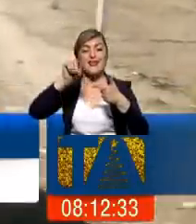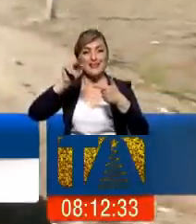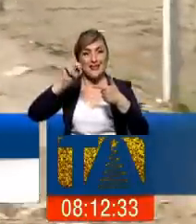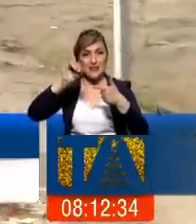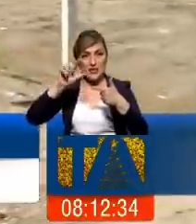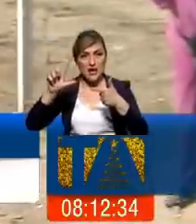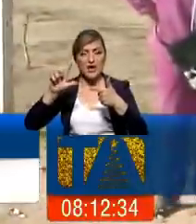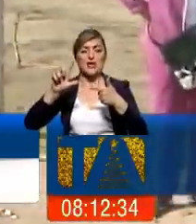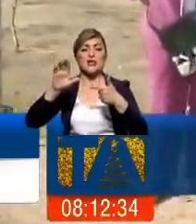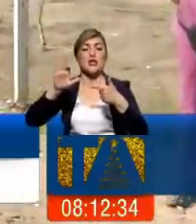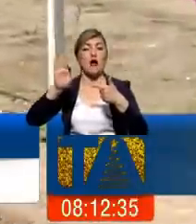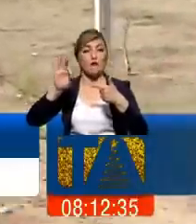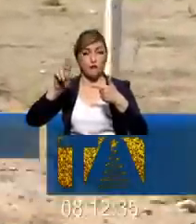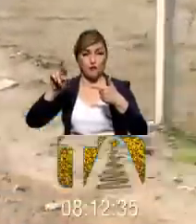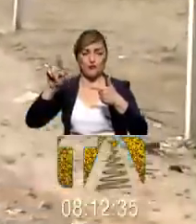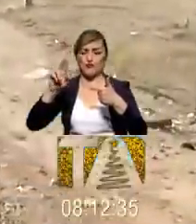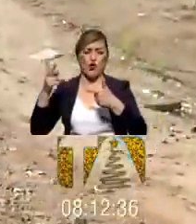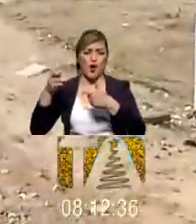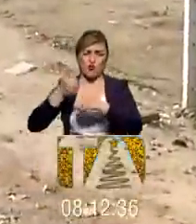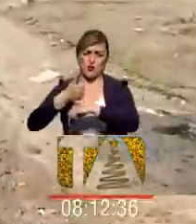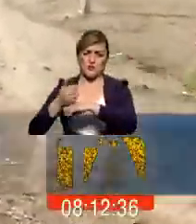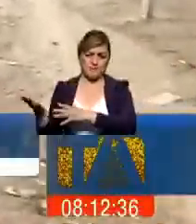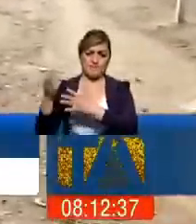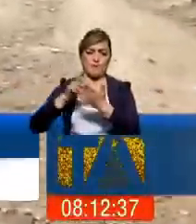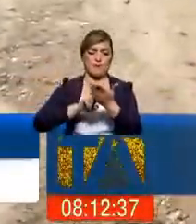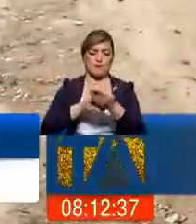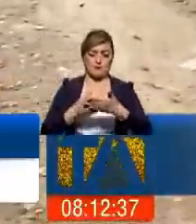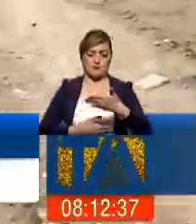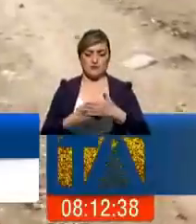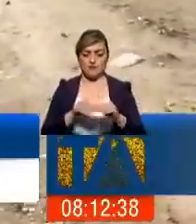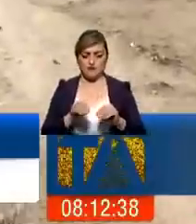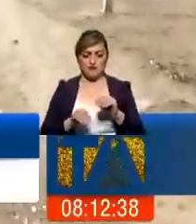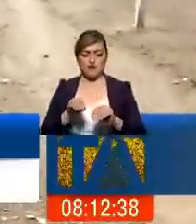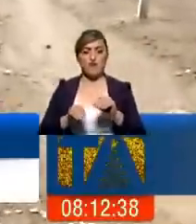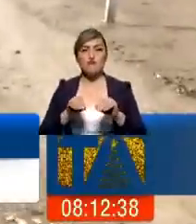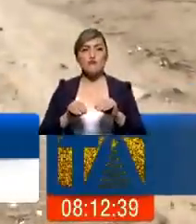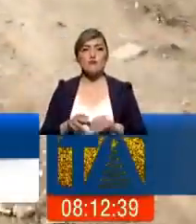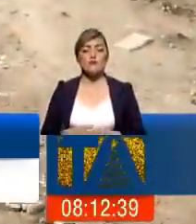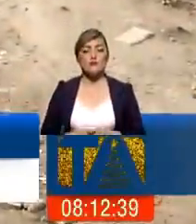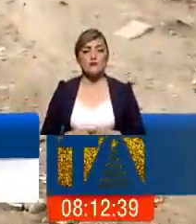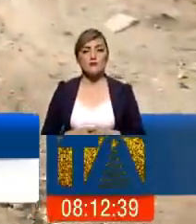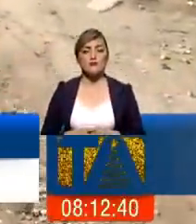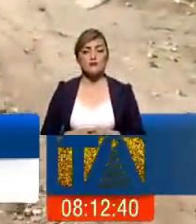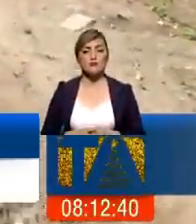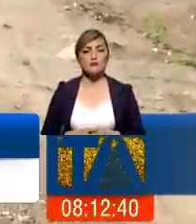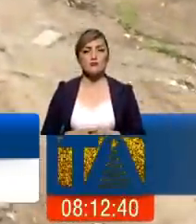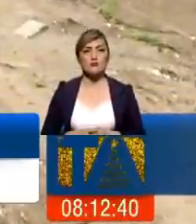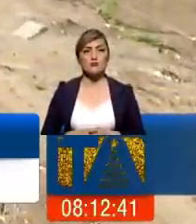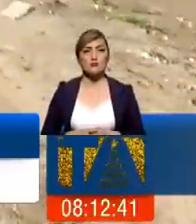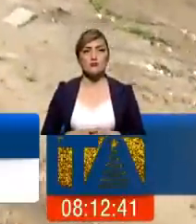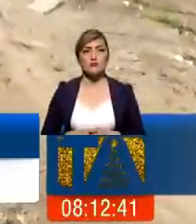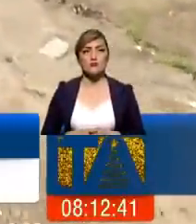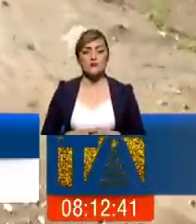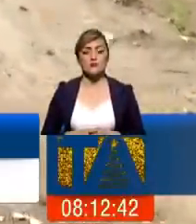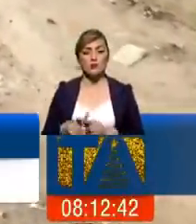MC. Se ha procedido a hacer toda la respectiva documentación del caso, pero sin embargo, las personas que